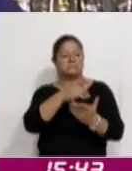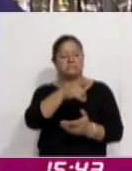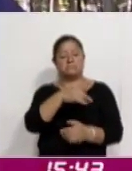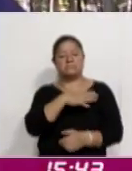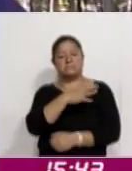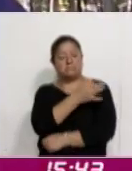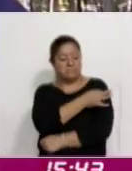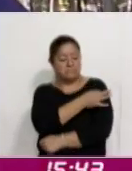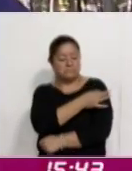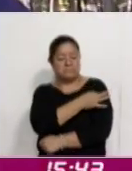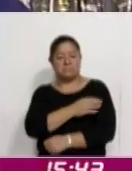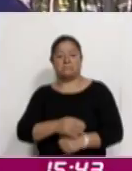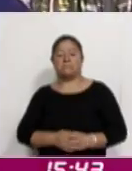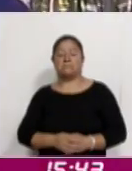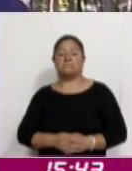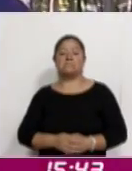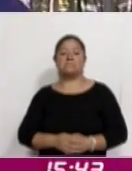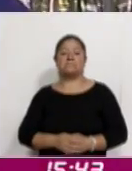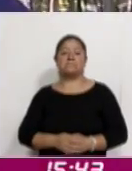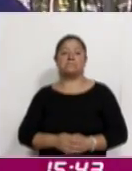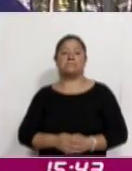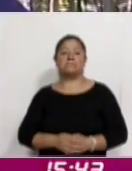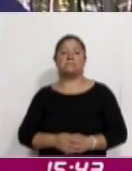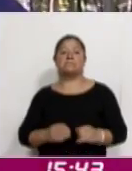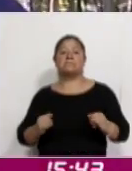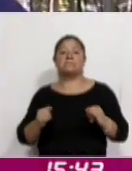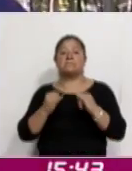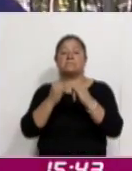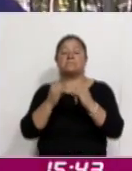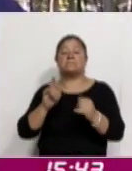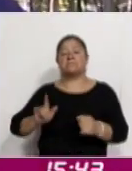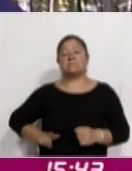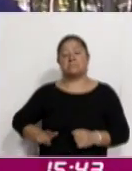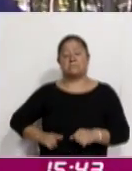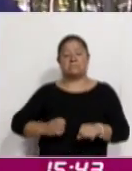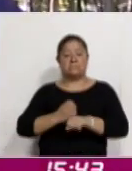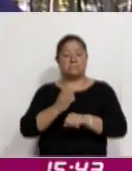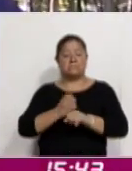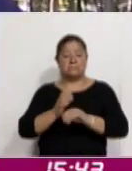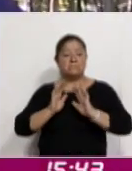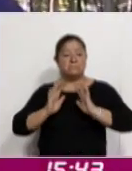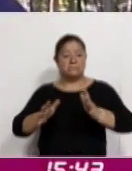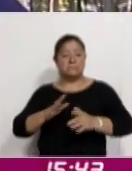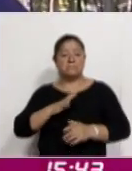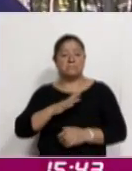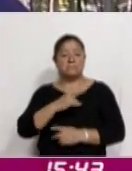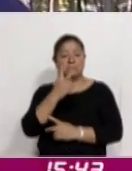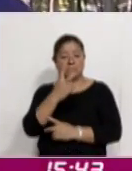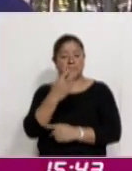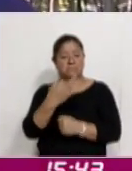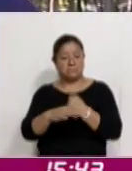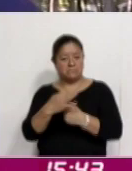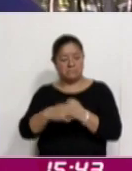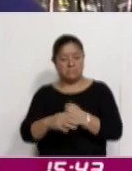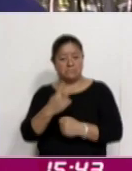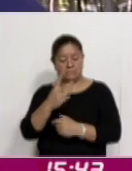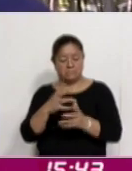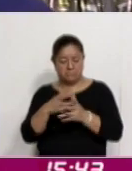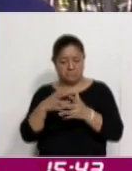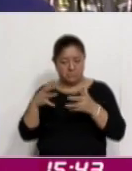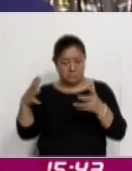Ya vacunamos prácticamente a todas las dependencias del gobierno del estado, nos faltan dos grandes y